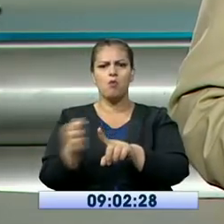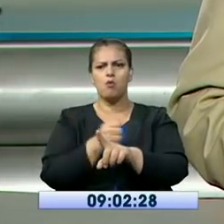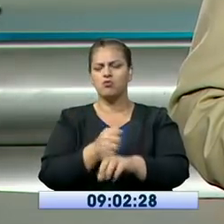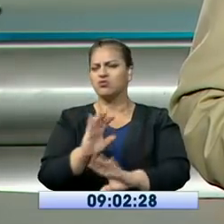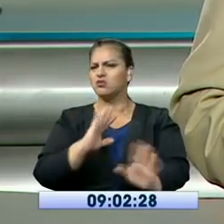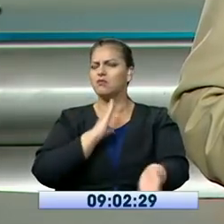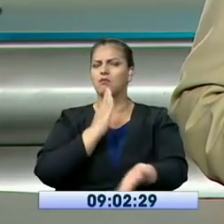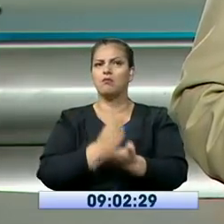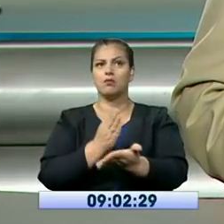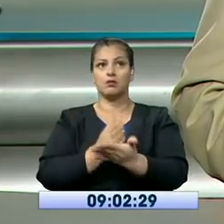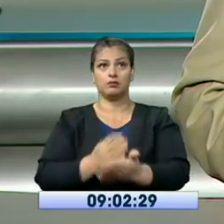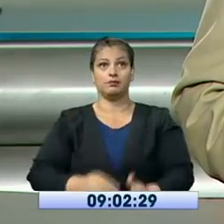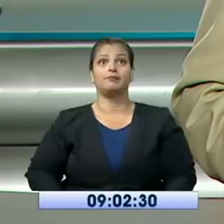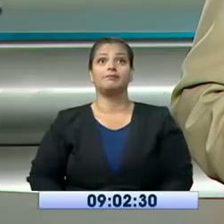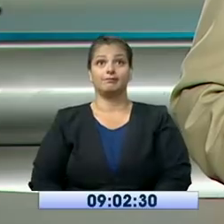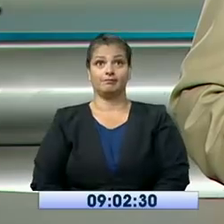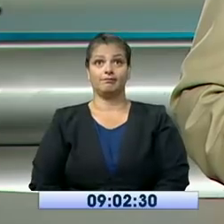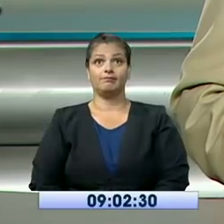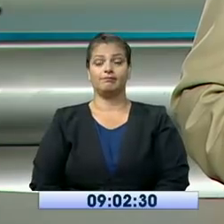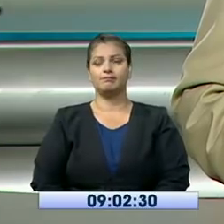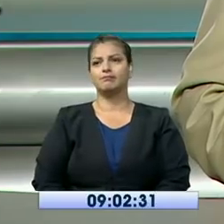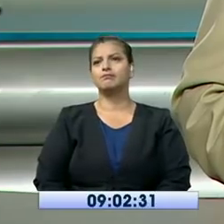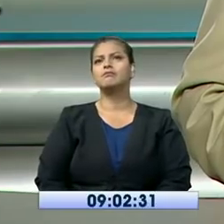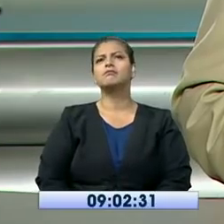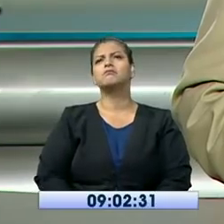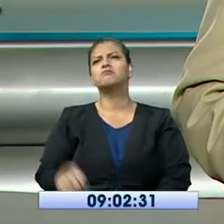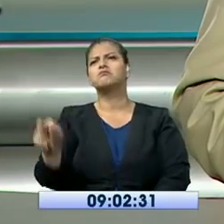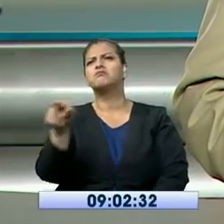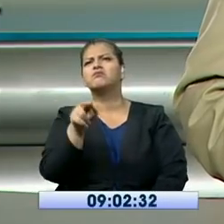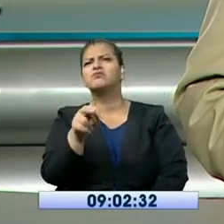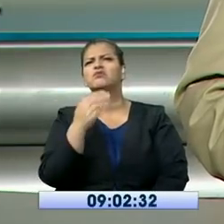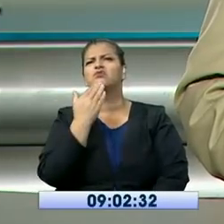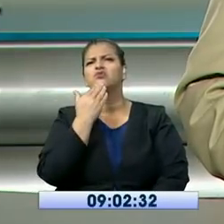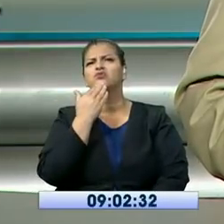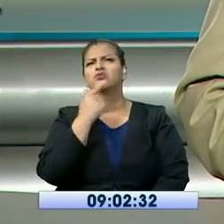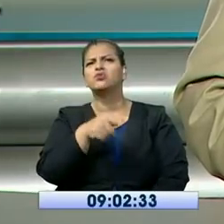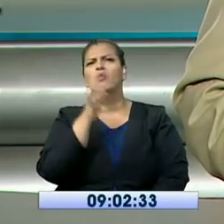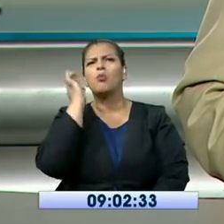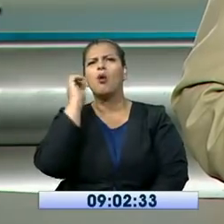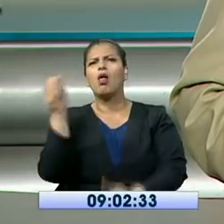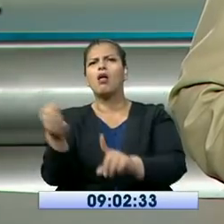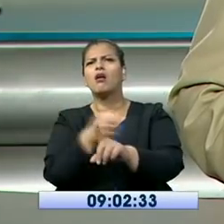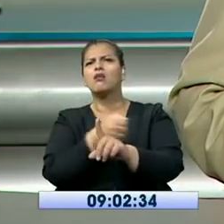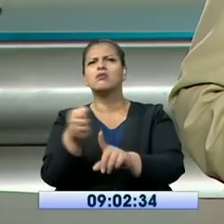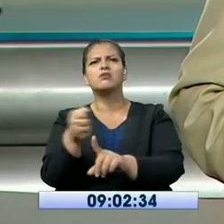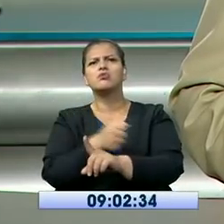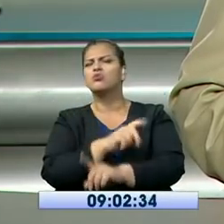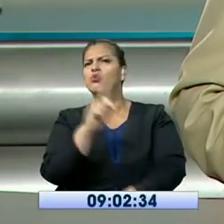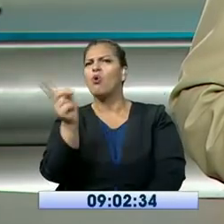mensajes que incentivaban a denunciar la agresión a las mujeres